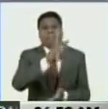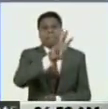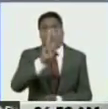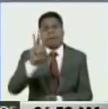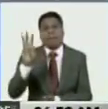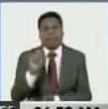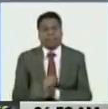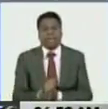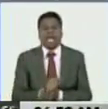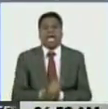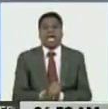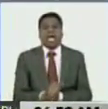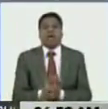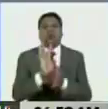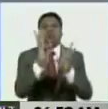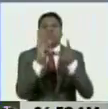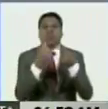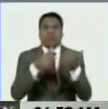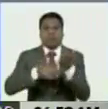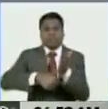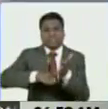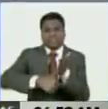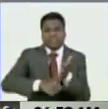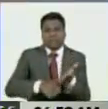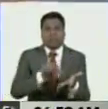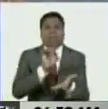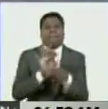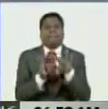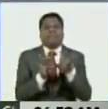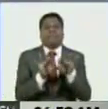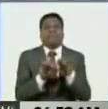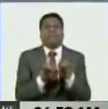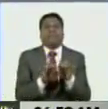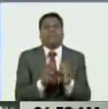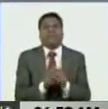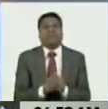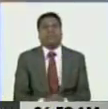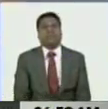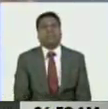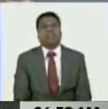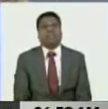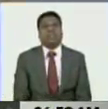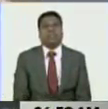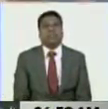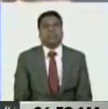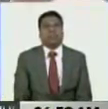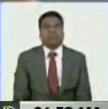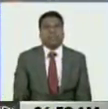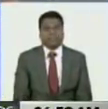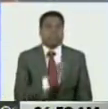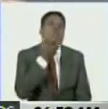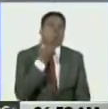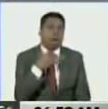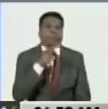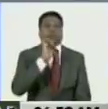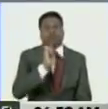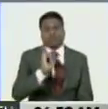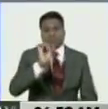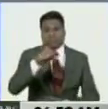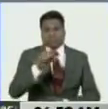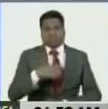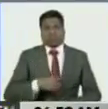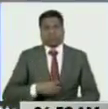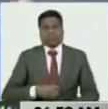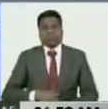cédula se localice si ciertamente está inscrito en el partido que desea o